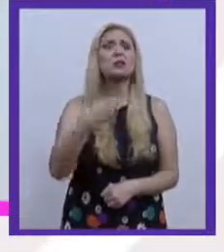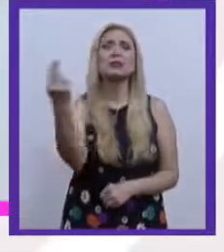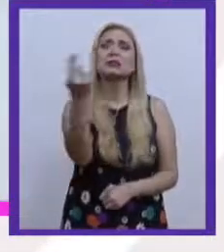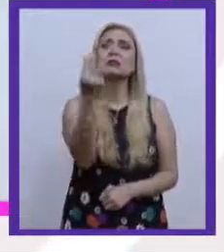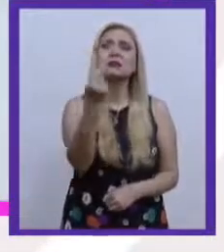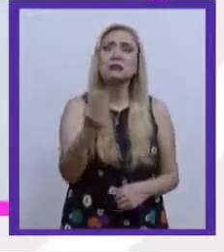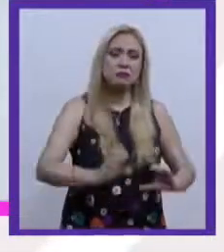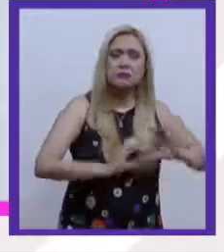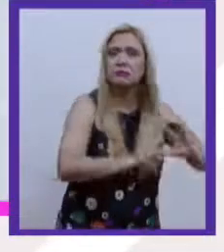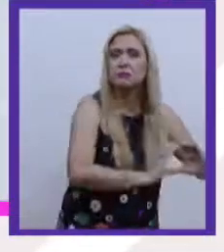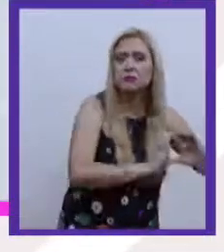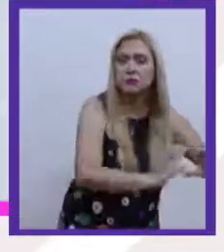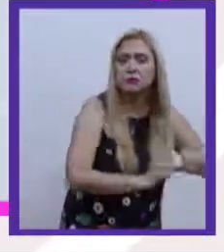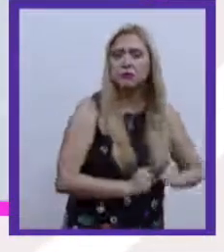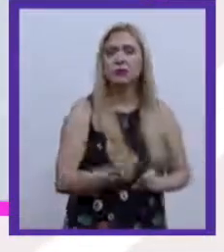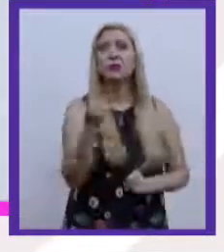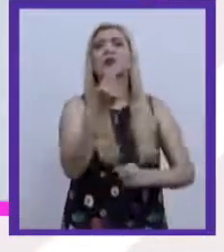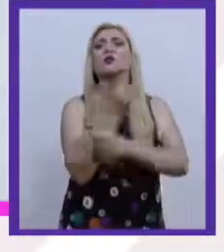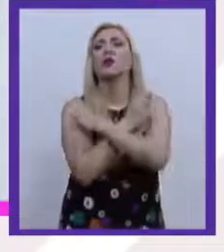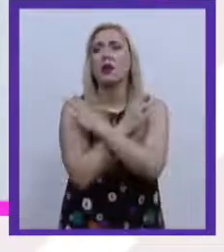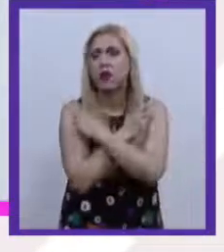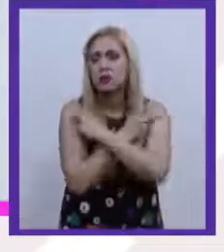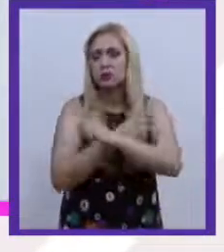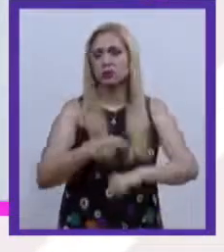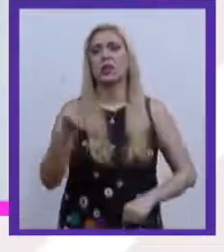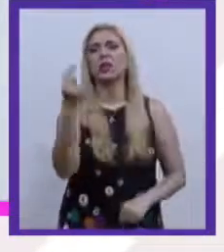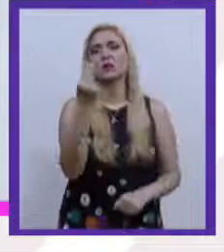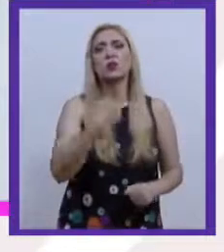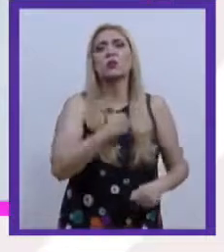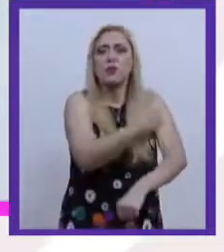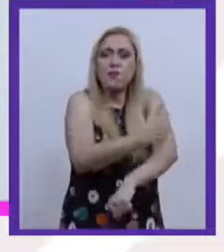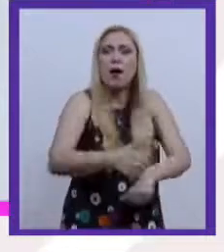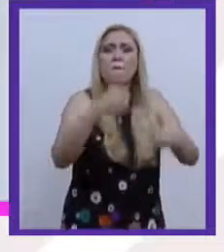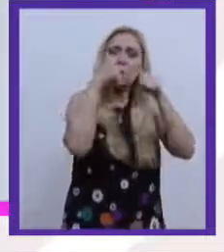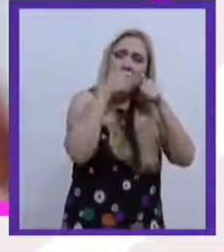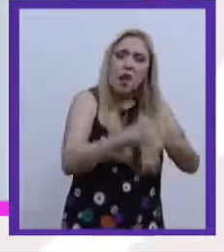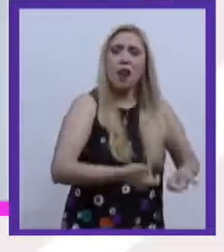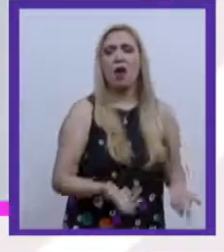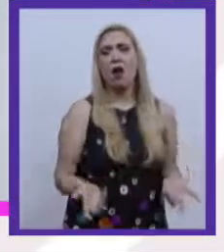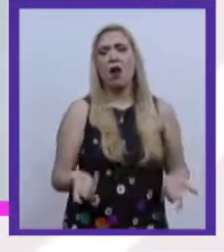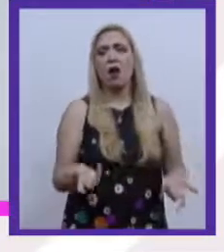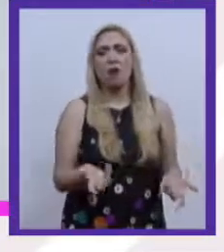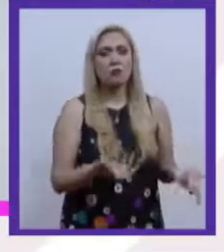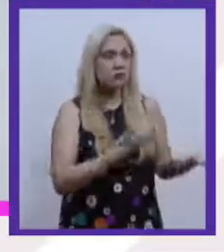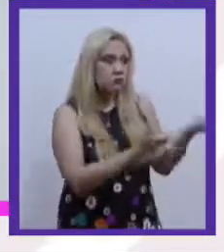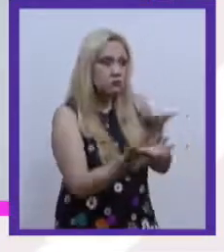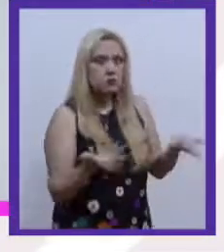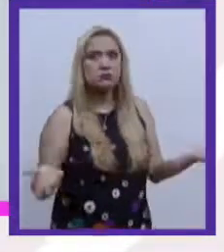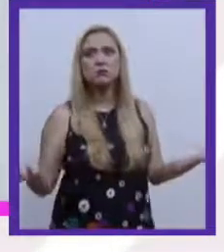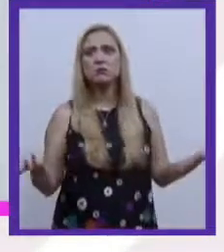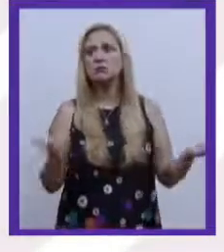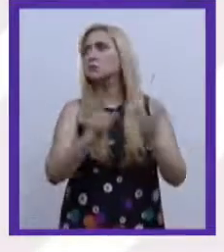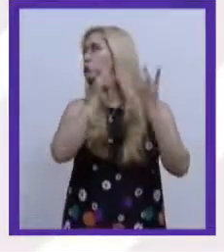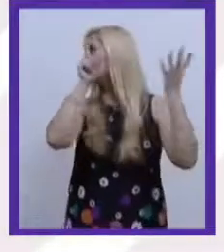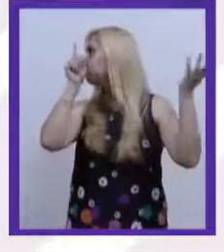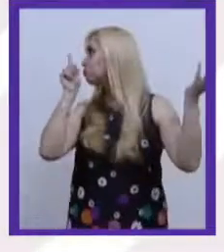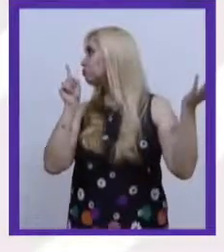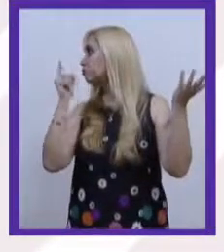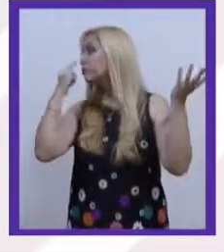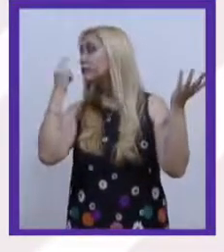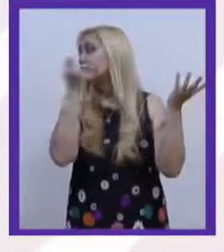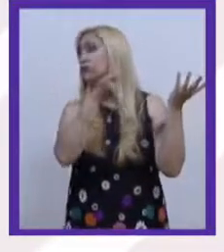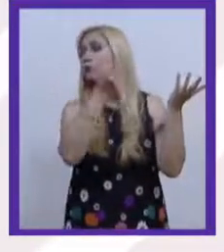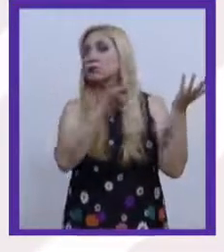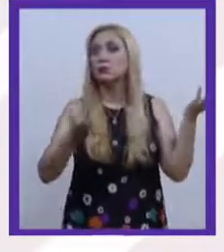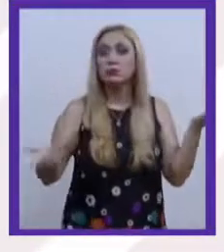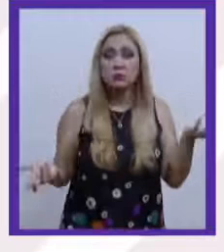necesito cuidado, necesito vacaciones, necesito comunicación, digamos, en mi vida familiar.